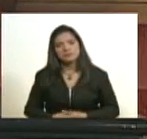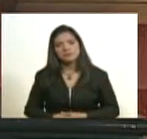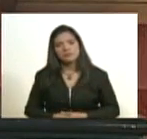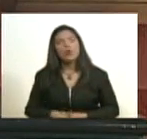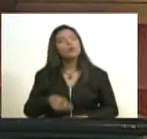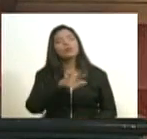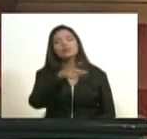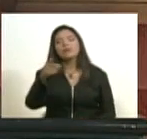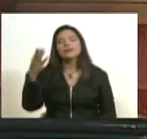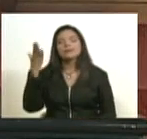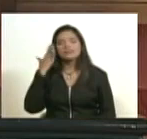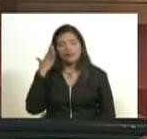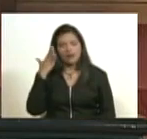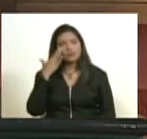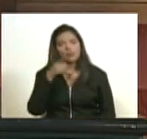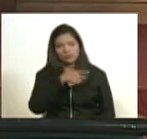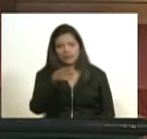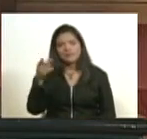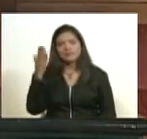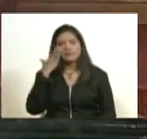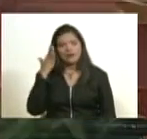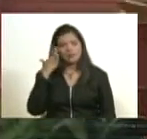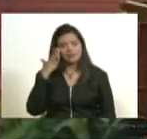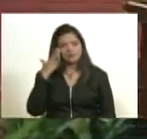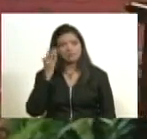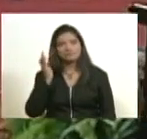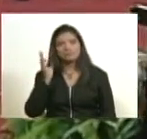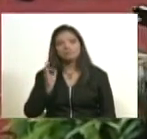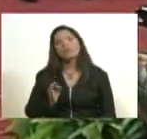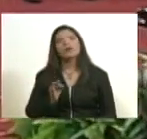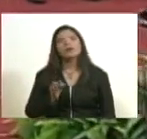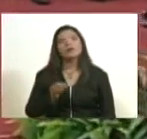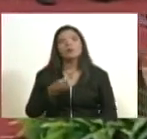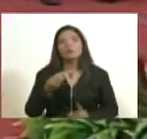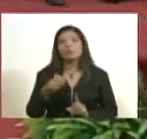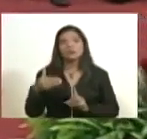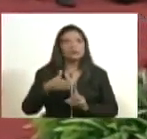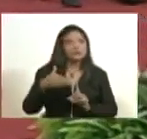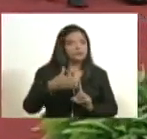Saben ustedes, lo saben bien, las presiones que ha habido.